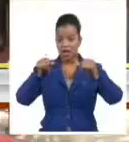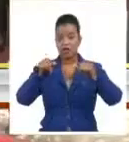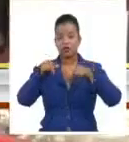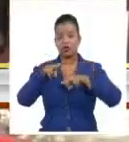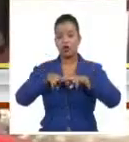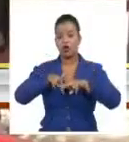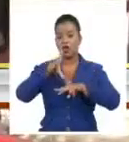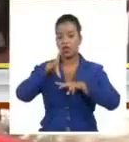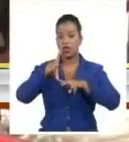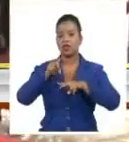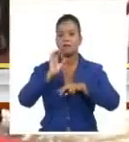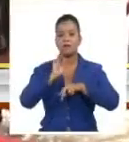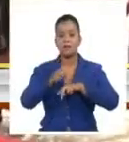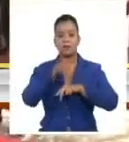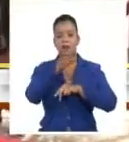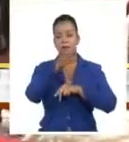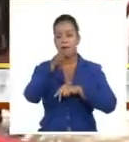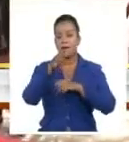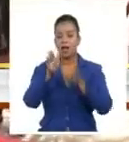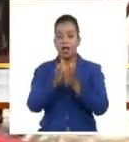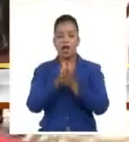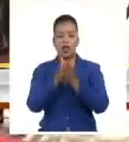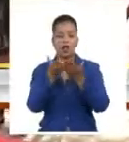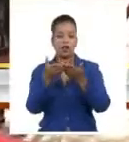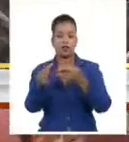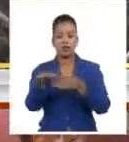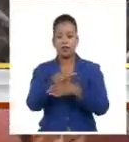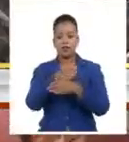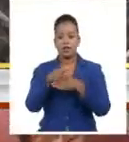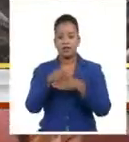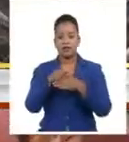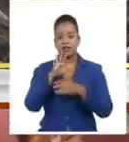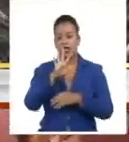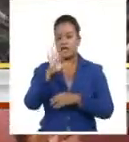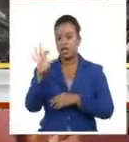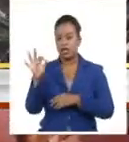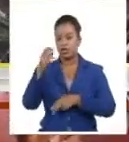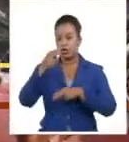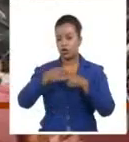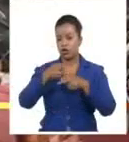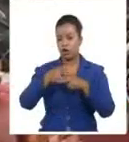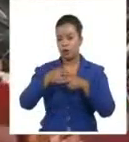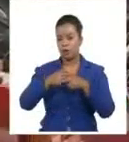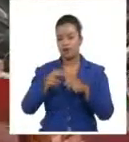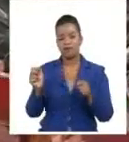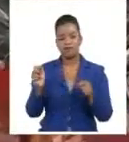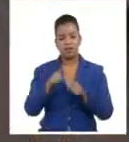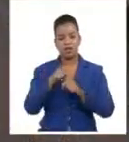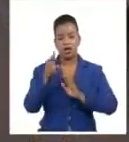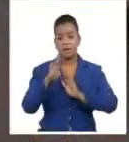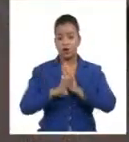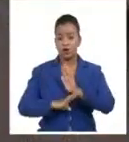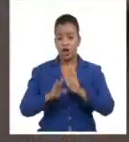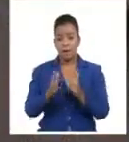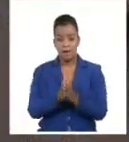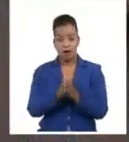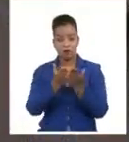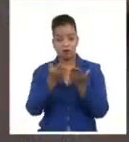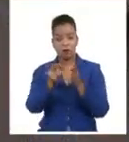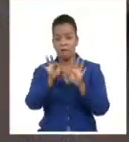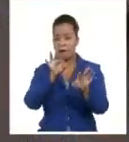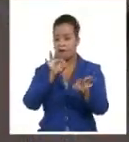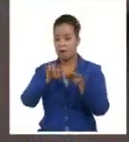accede a literatura de variadas temáticas. Más de 500 títulos están a la venta. El programa literario invita a las instituciones